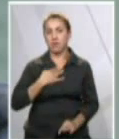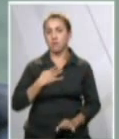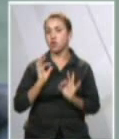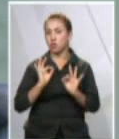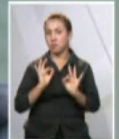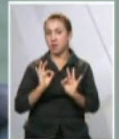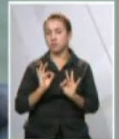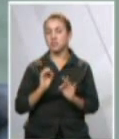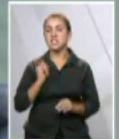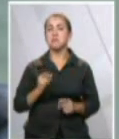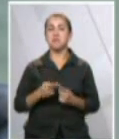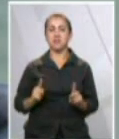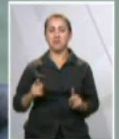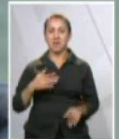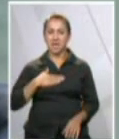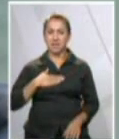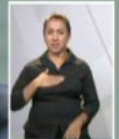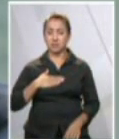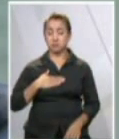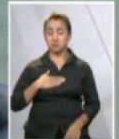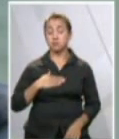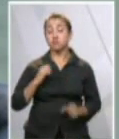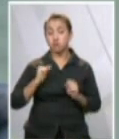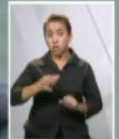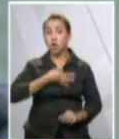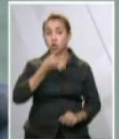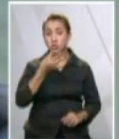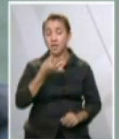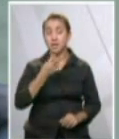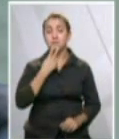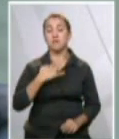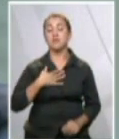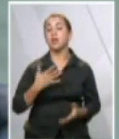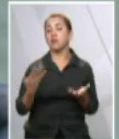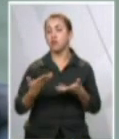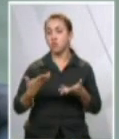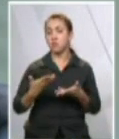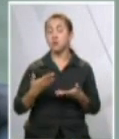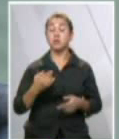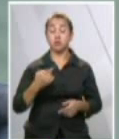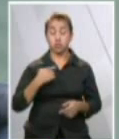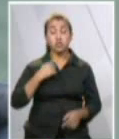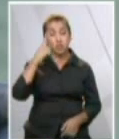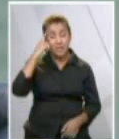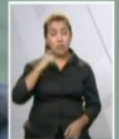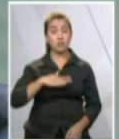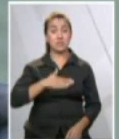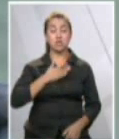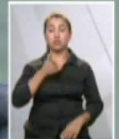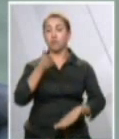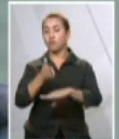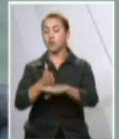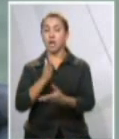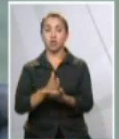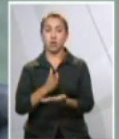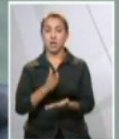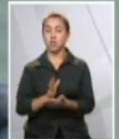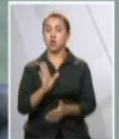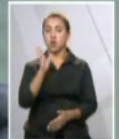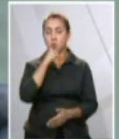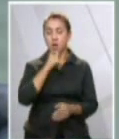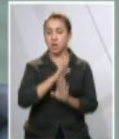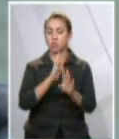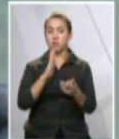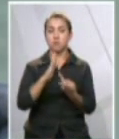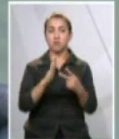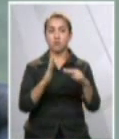mi punto de vista para referirme a cómo ha sido mi vida. Siento que mi vida ha sido relativamente normal. Fui al colegio, no tuve ningún problema